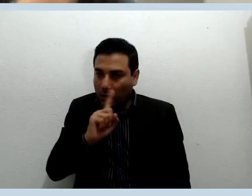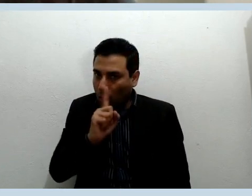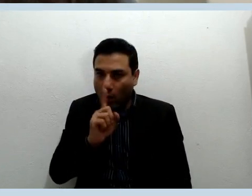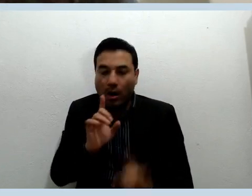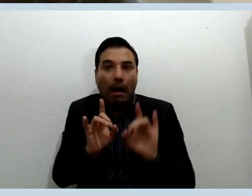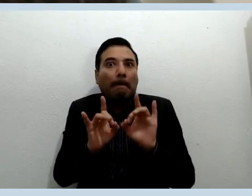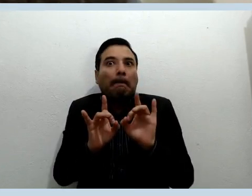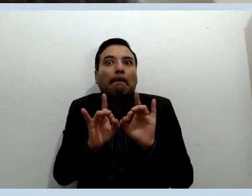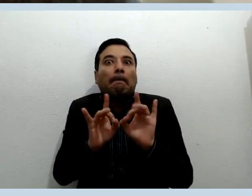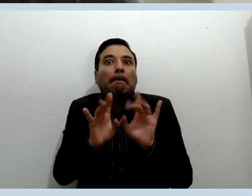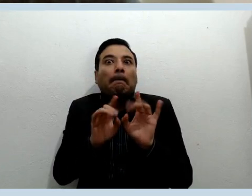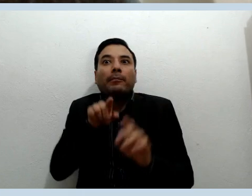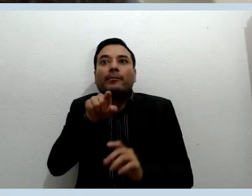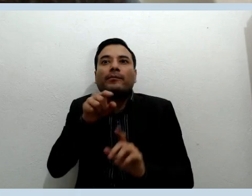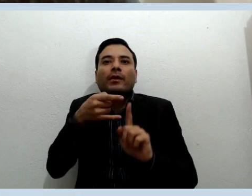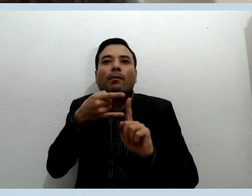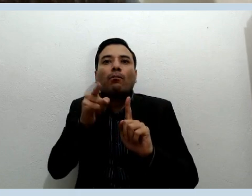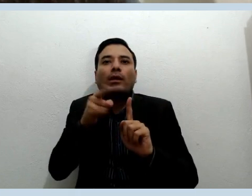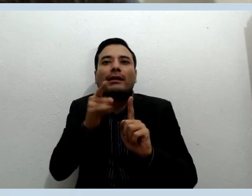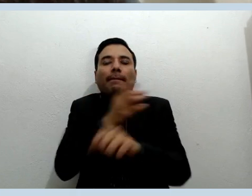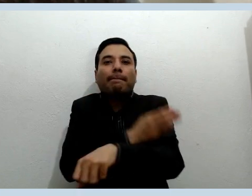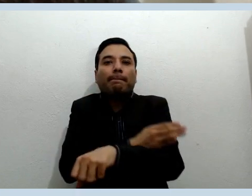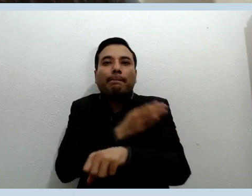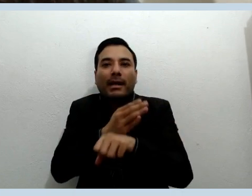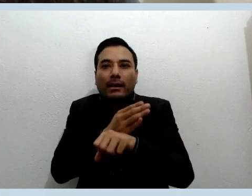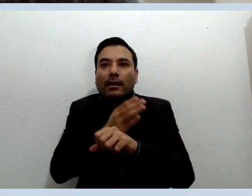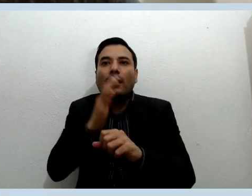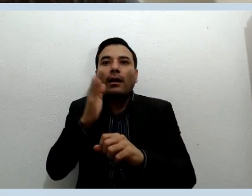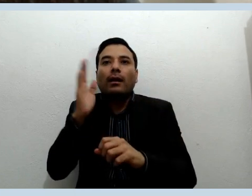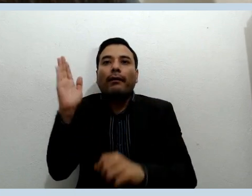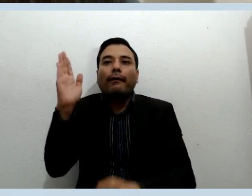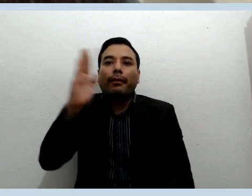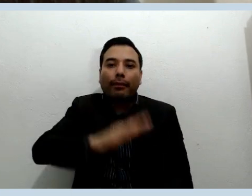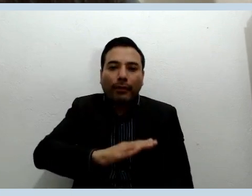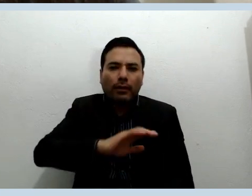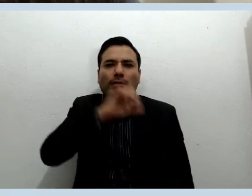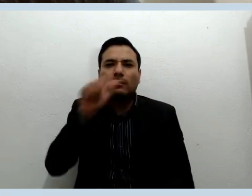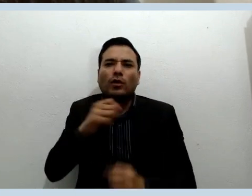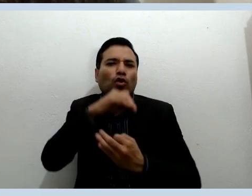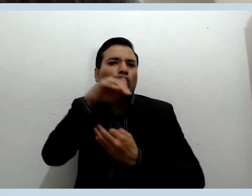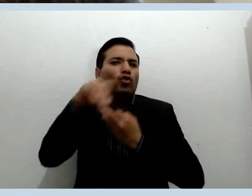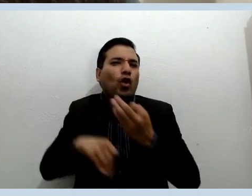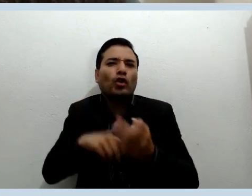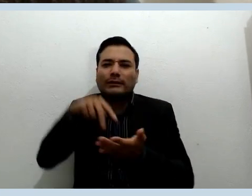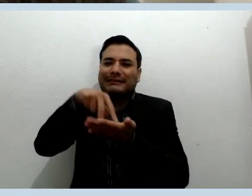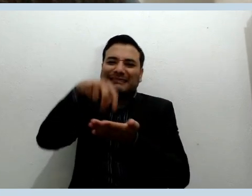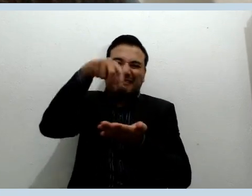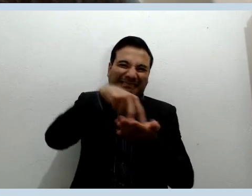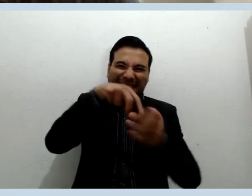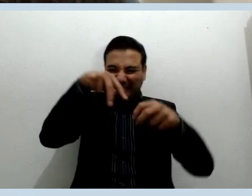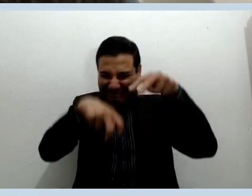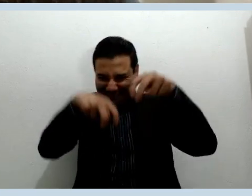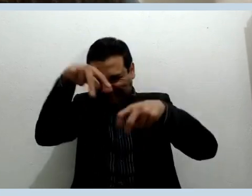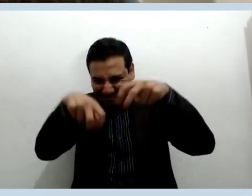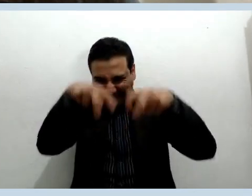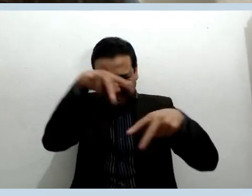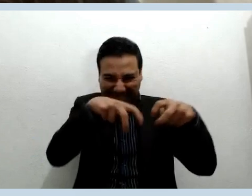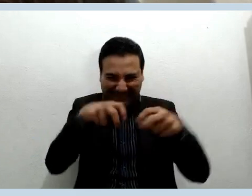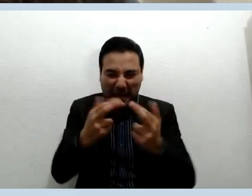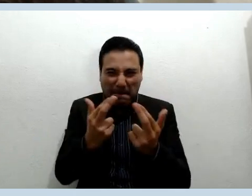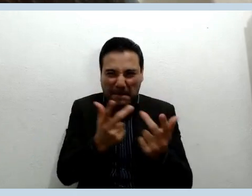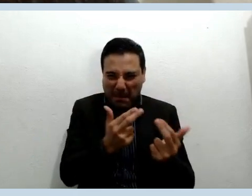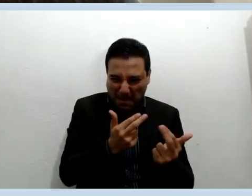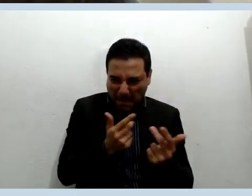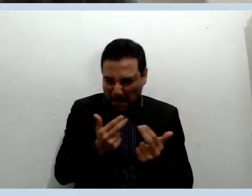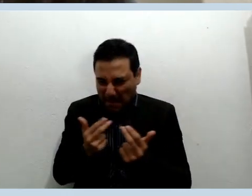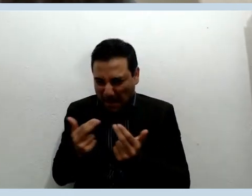tablita de la puerta Y empezamos a saltar sobre ella y yo dije poético dije eso eso